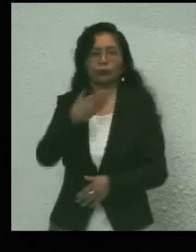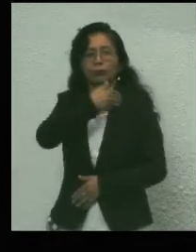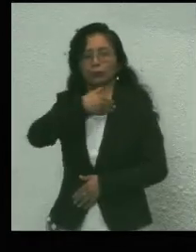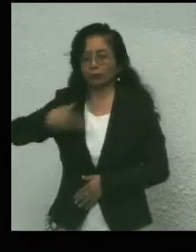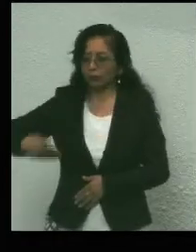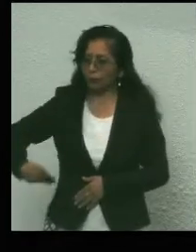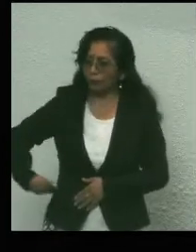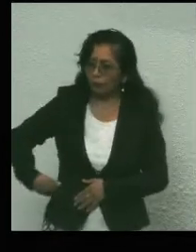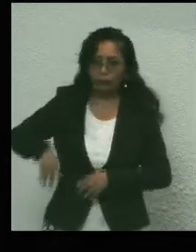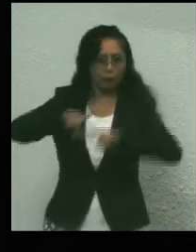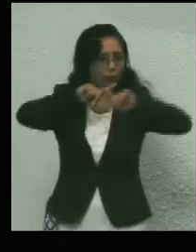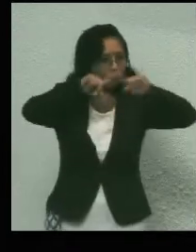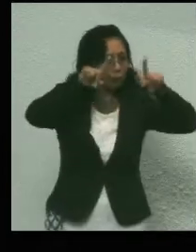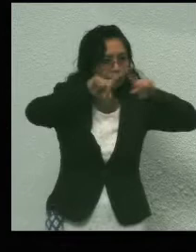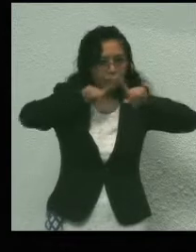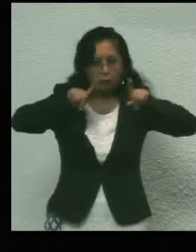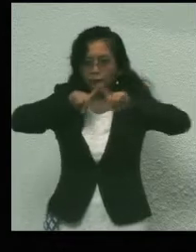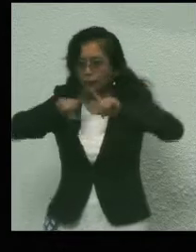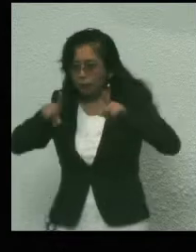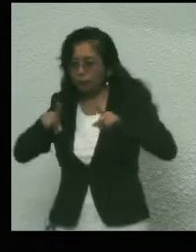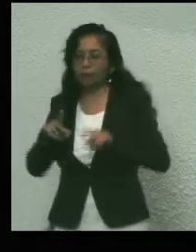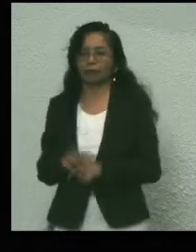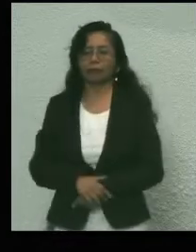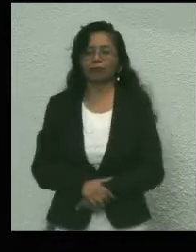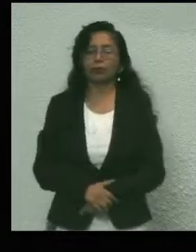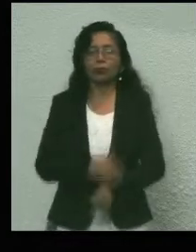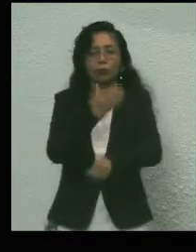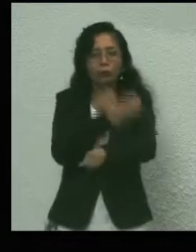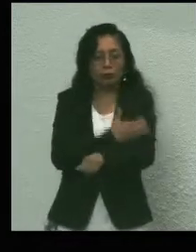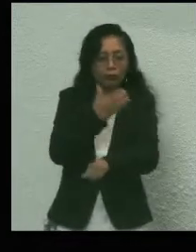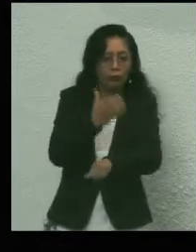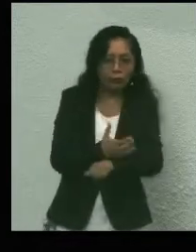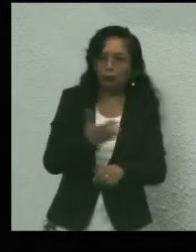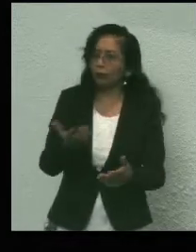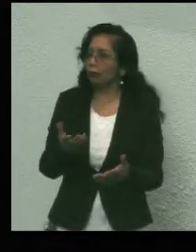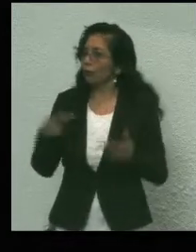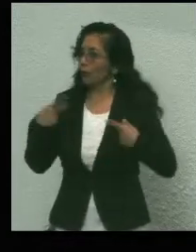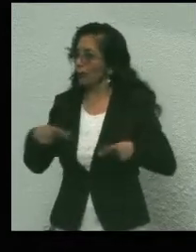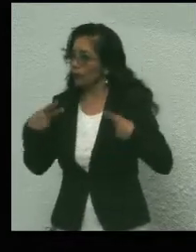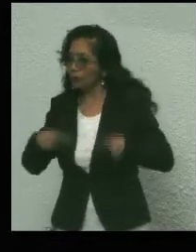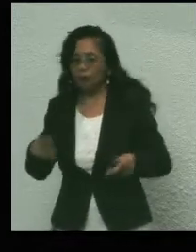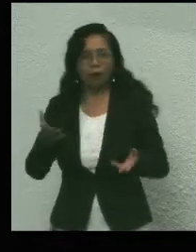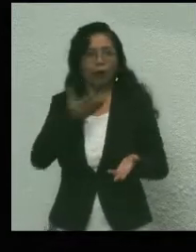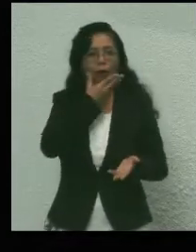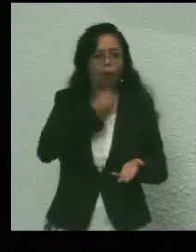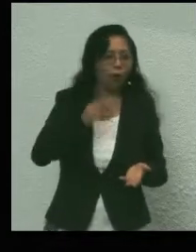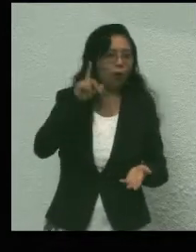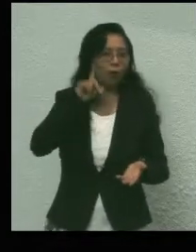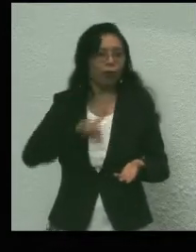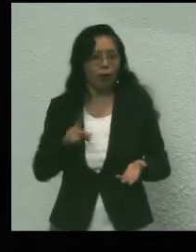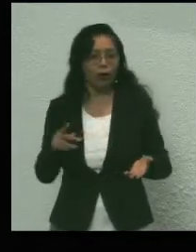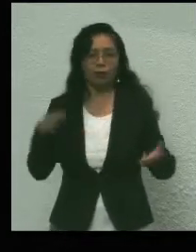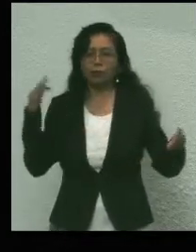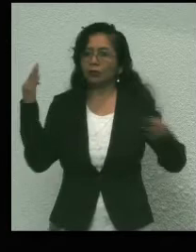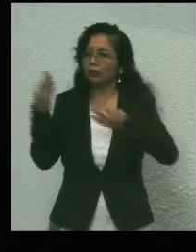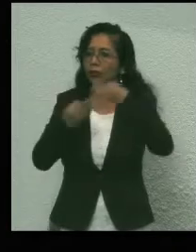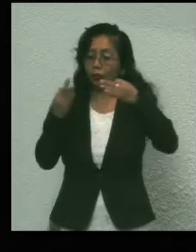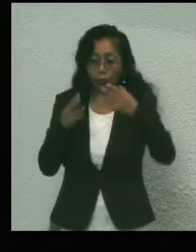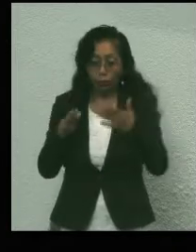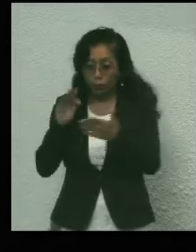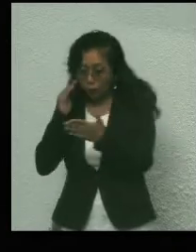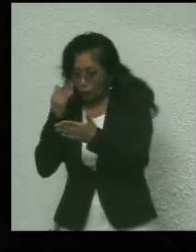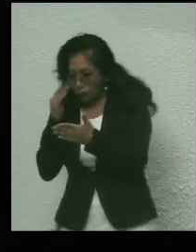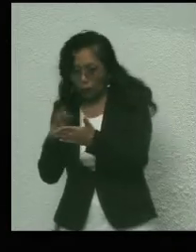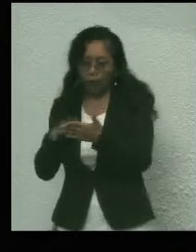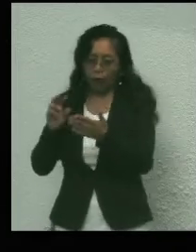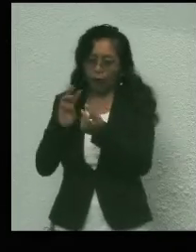presidentes y presidentas municipales, compañeros diputados, al público y funcionarios que nos acompañan y a todos los que nos ven por los medios